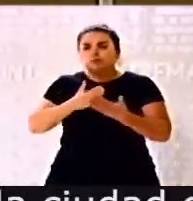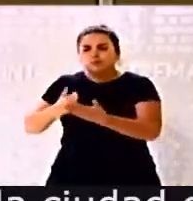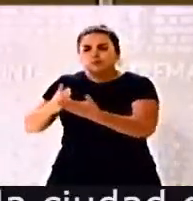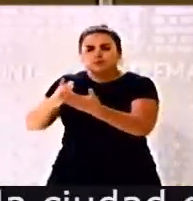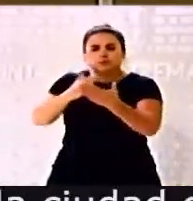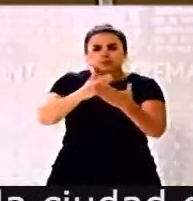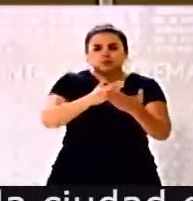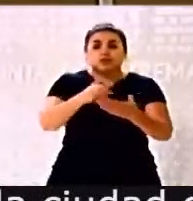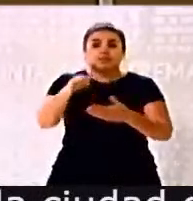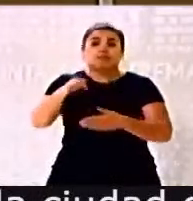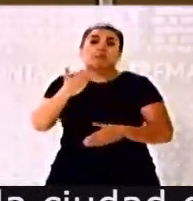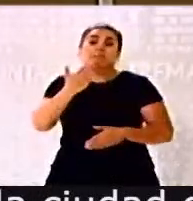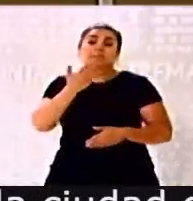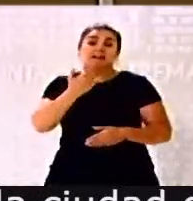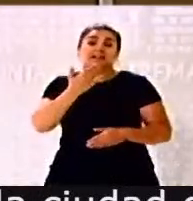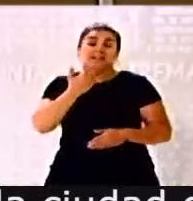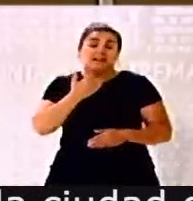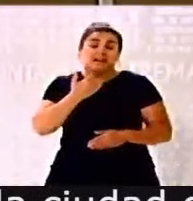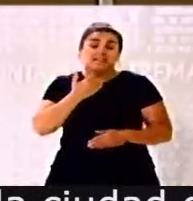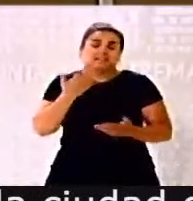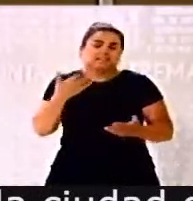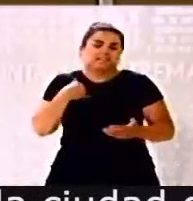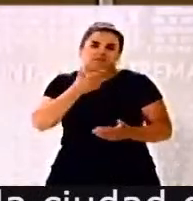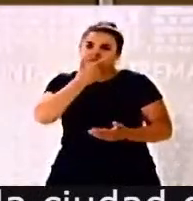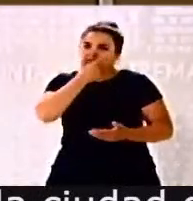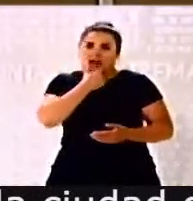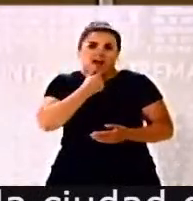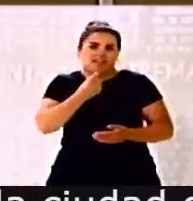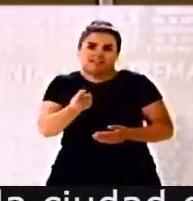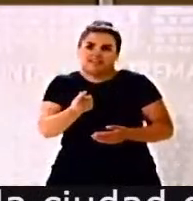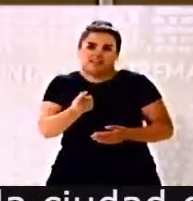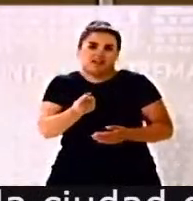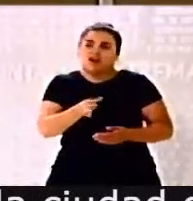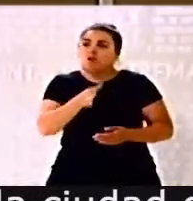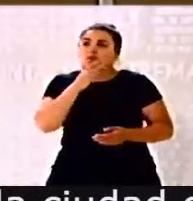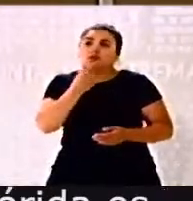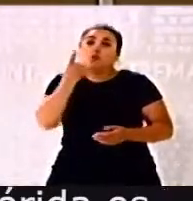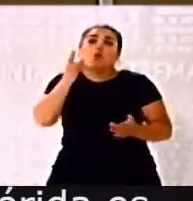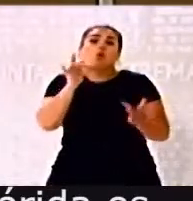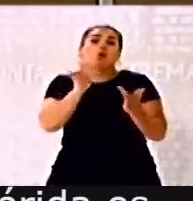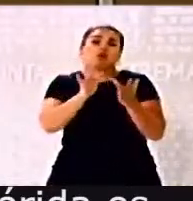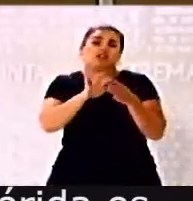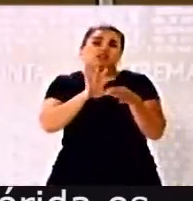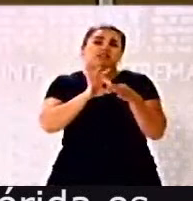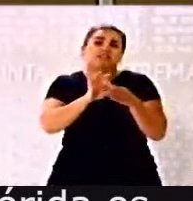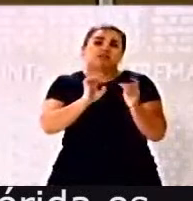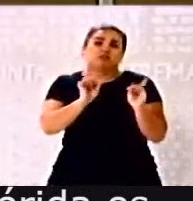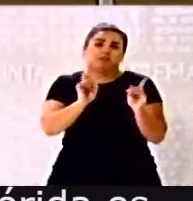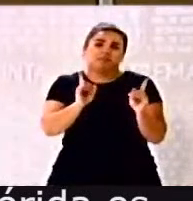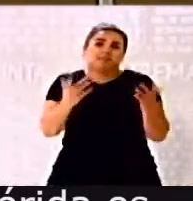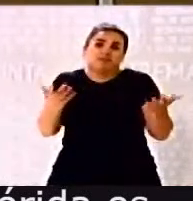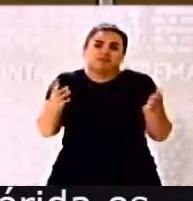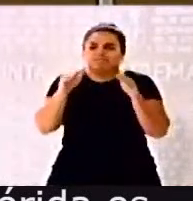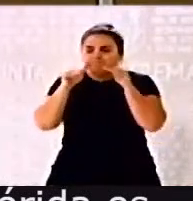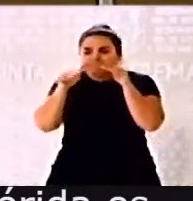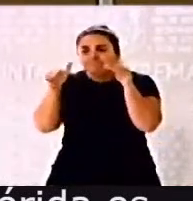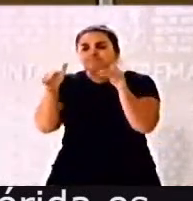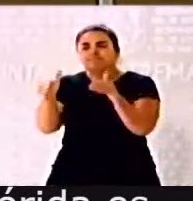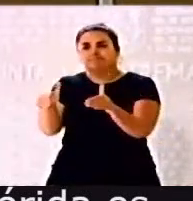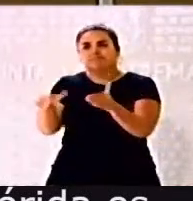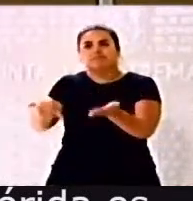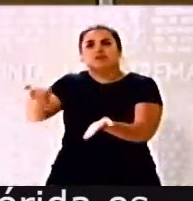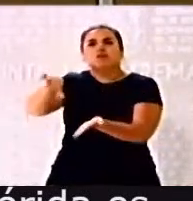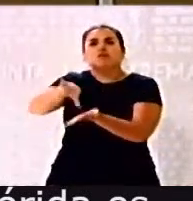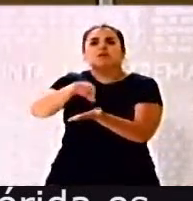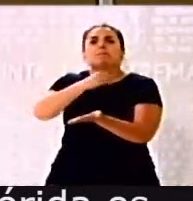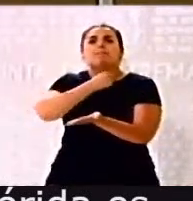en Mérida es relativamente sencillo, con solo un contacto estrecho, y por lo tanto nos estamos centrando en la ciudad